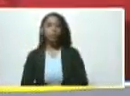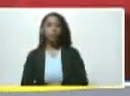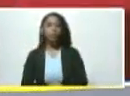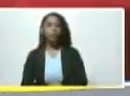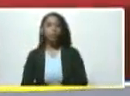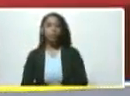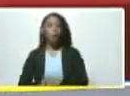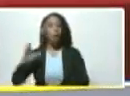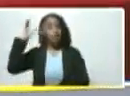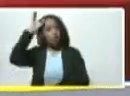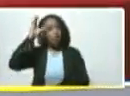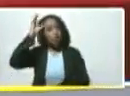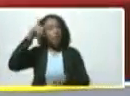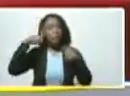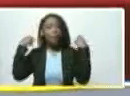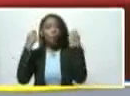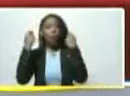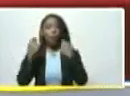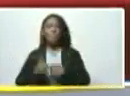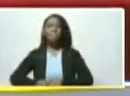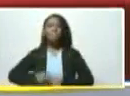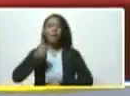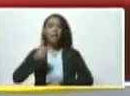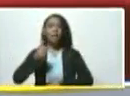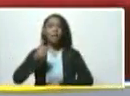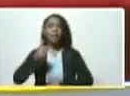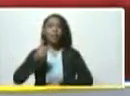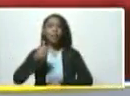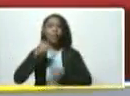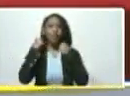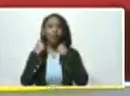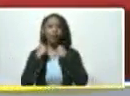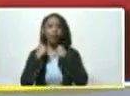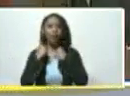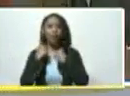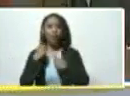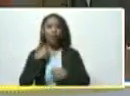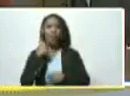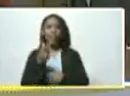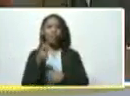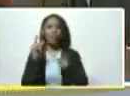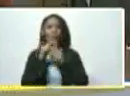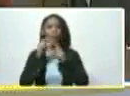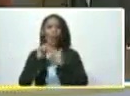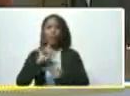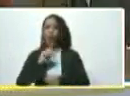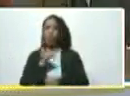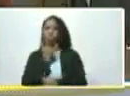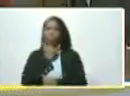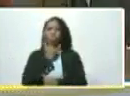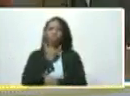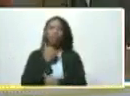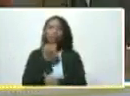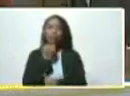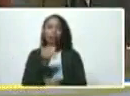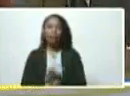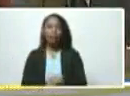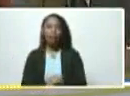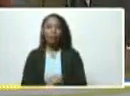La conciencia popular, que es lo más fuerte, iba a decir una palabra que no debo decir. Es lo